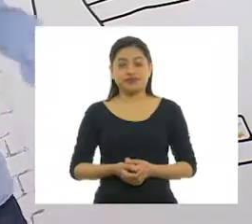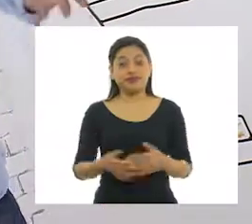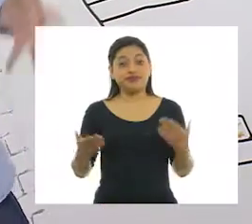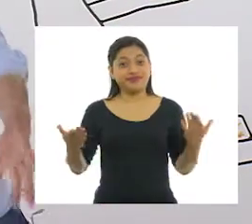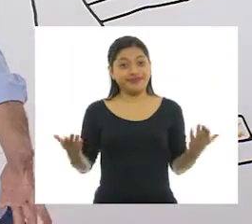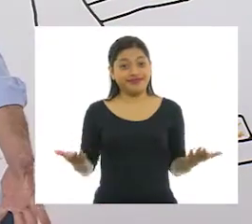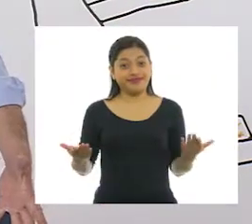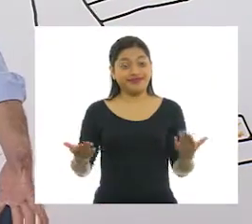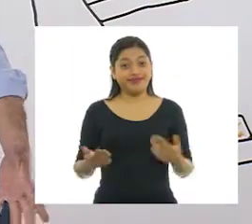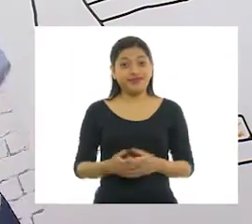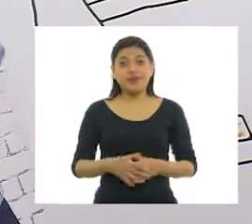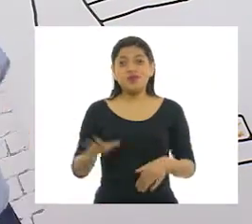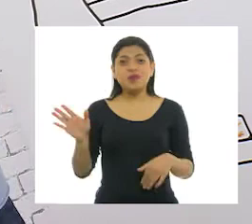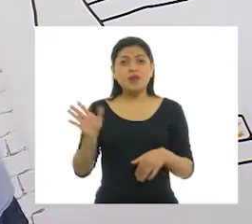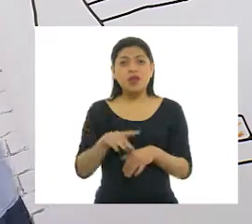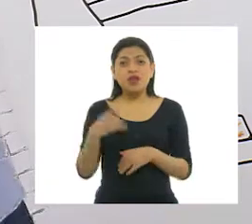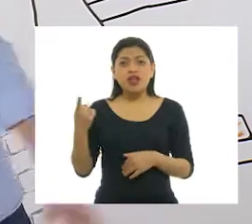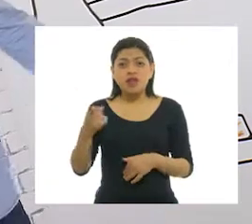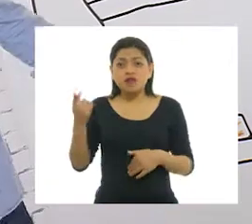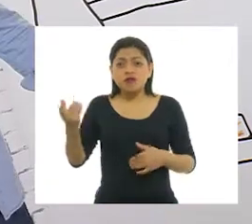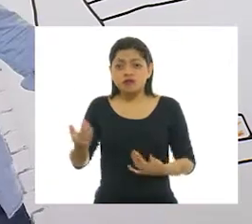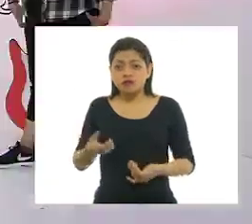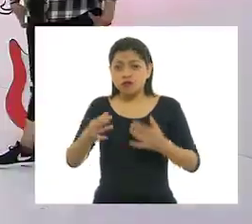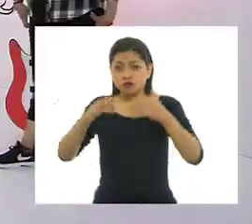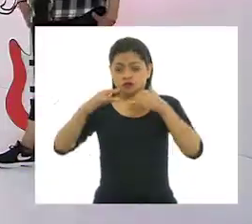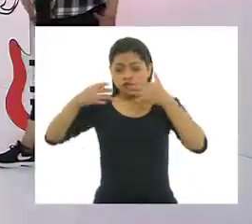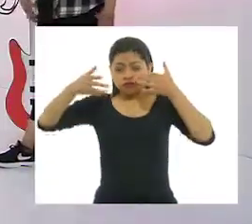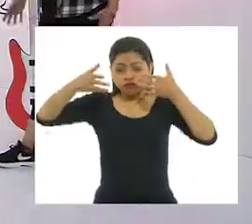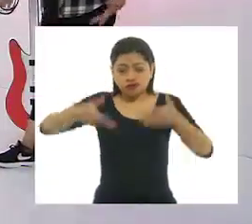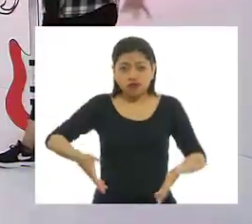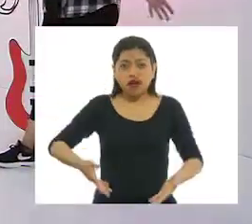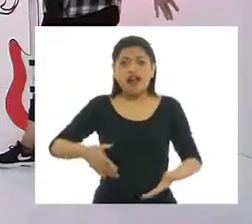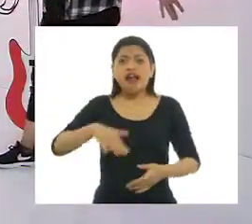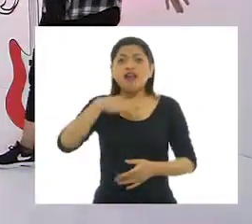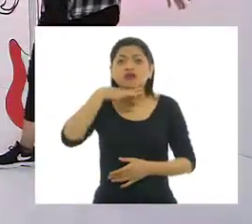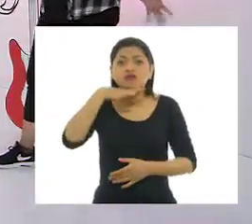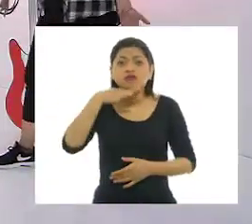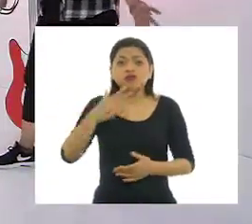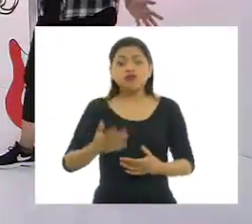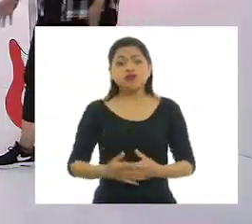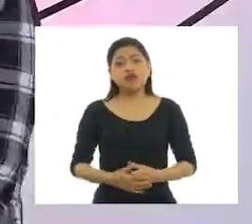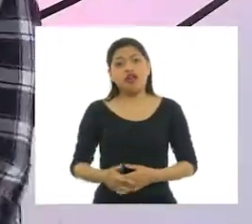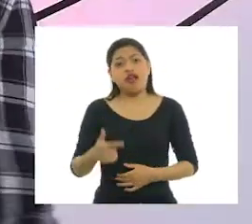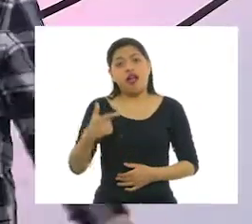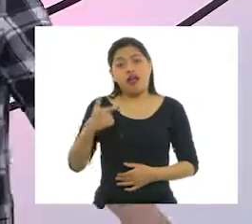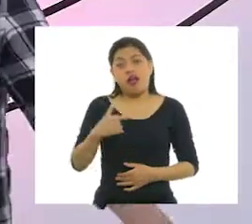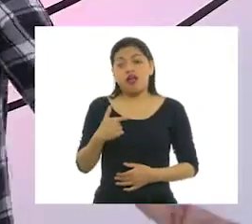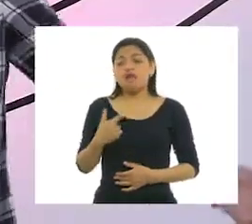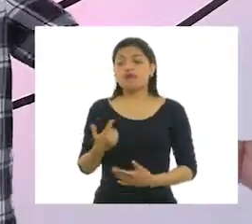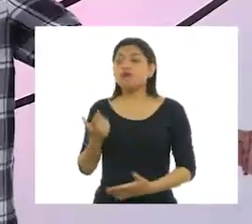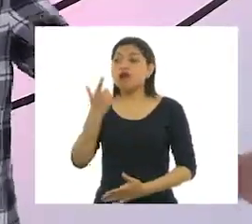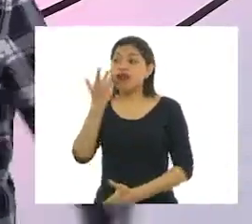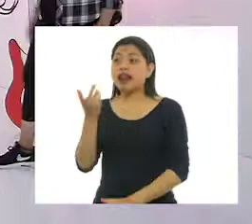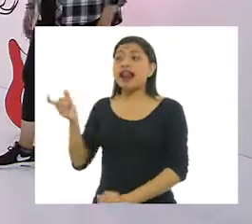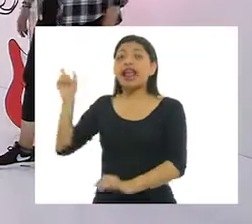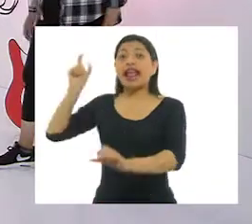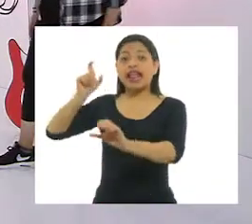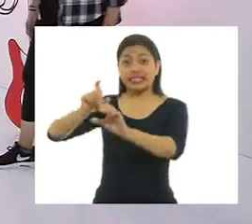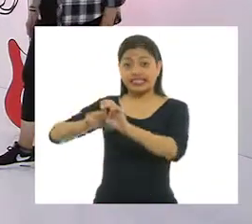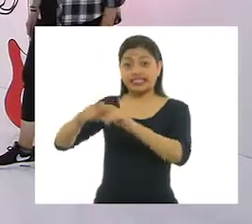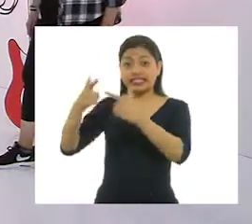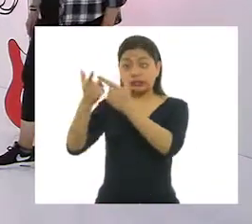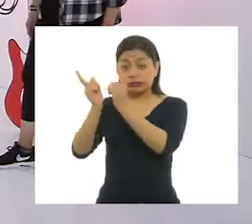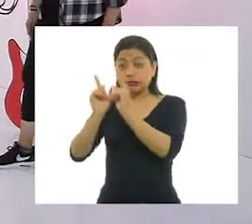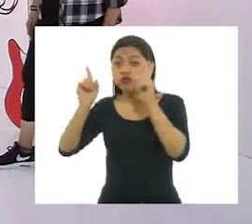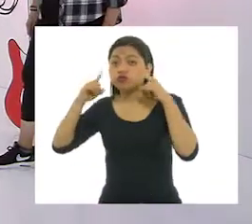Katia, ¿por qué razón tiras tu instrumento a la basura? Porque vengo de una audición y no me quedé y me rechazaron. ¿Y qué crees?